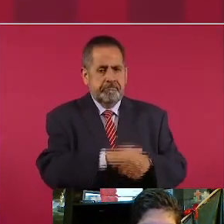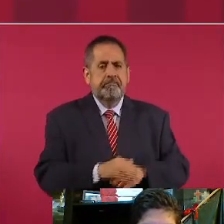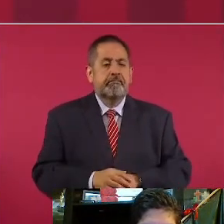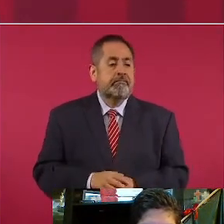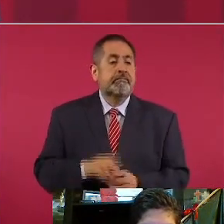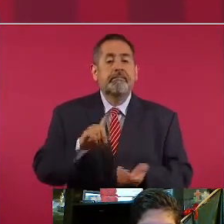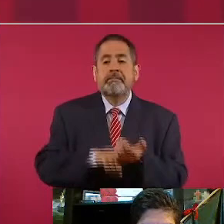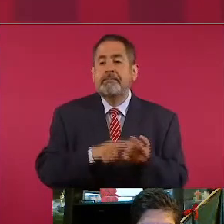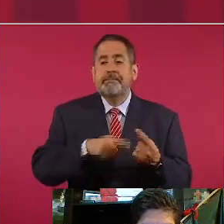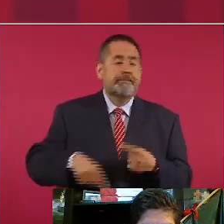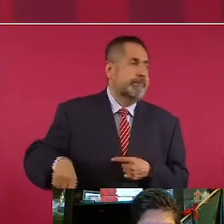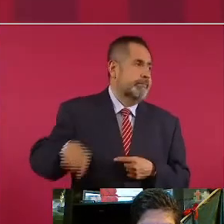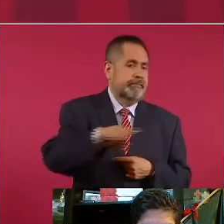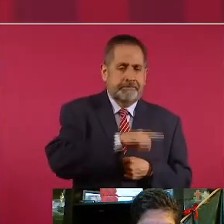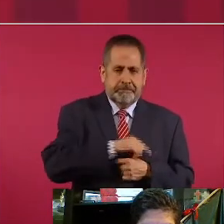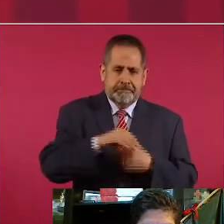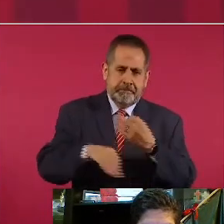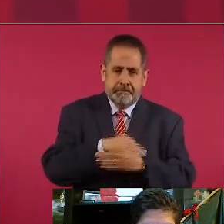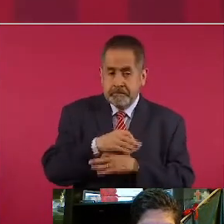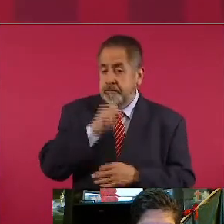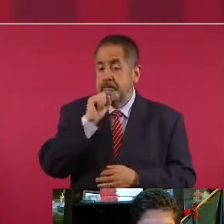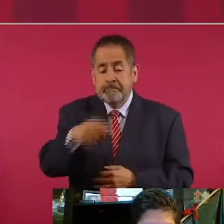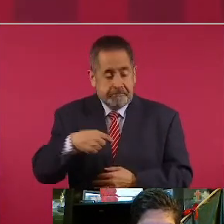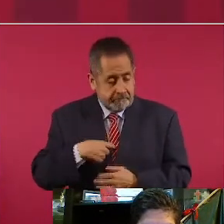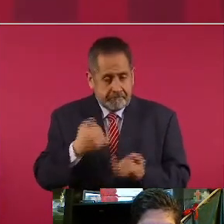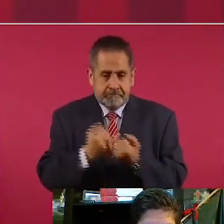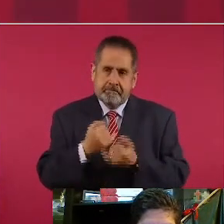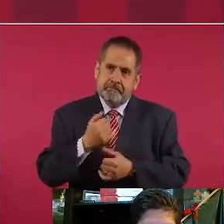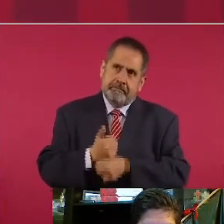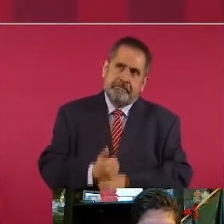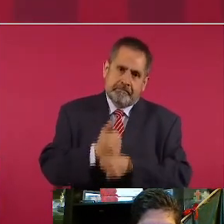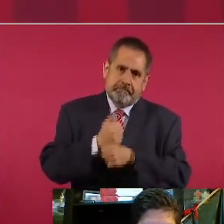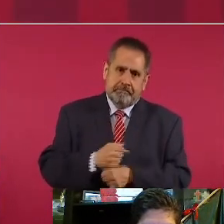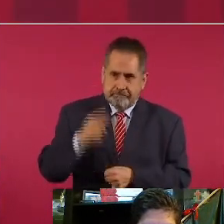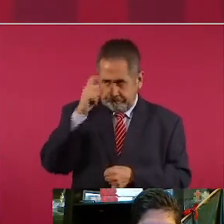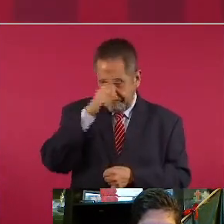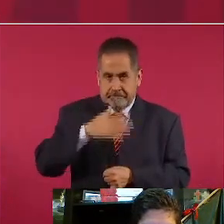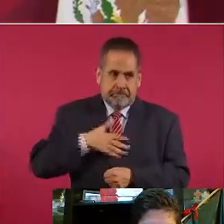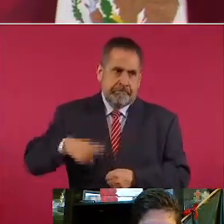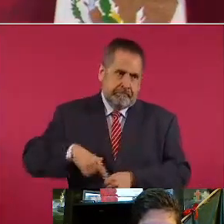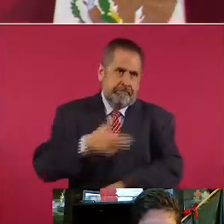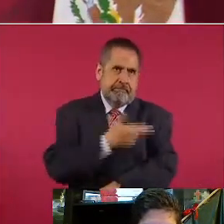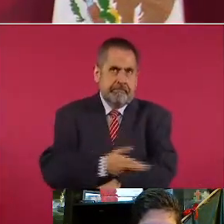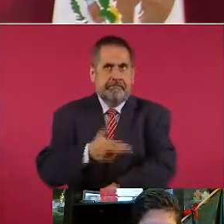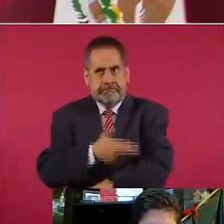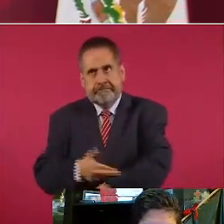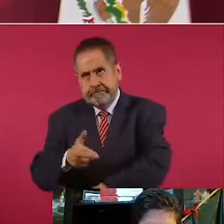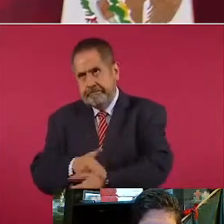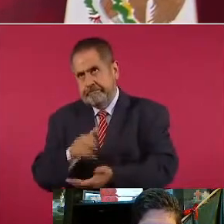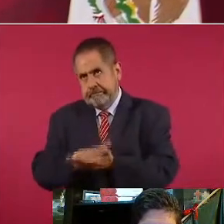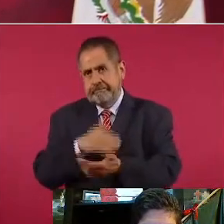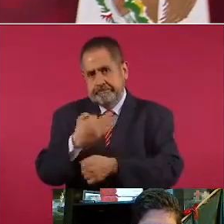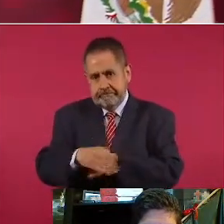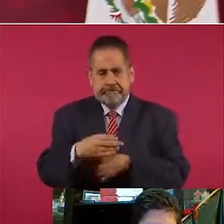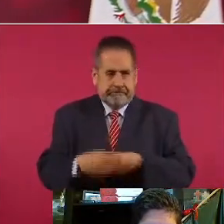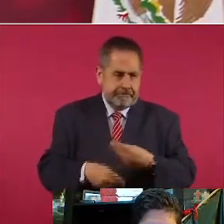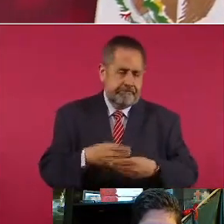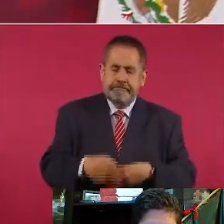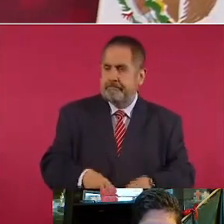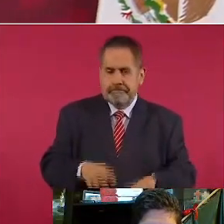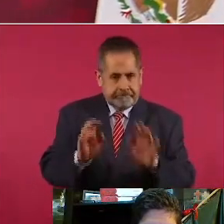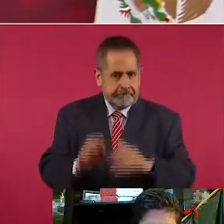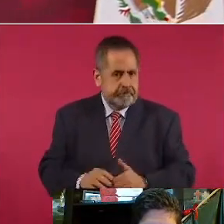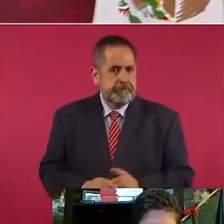ustedes, sino padecemos también nosotros aquí en el gobierno, porque hay